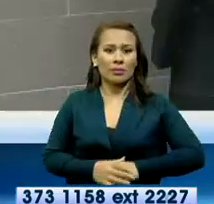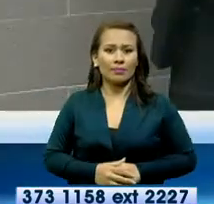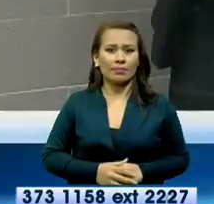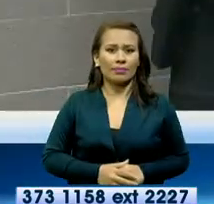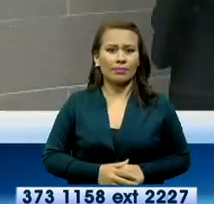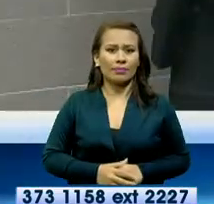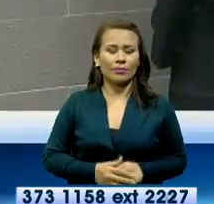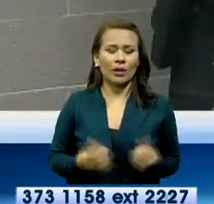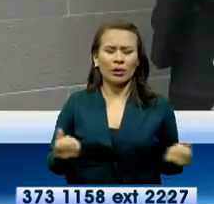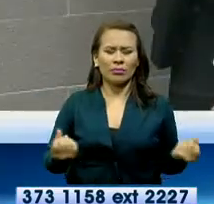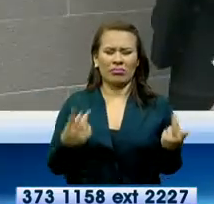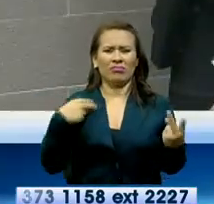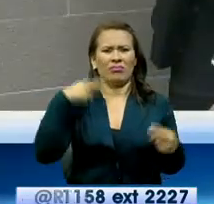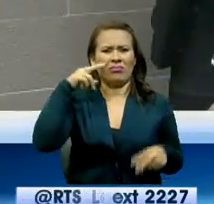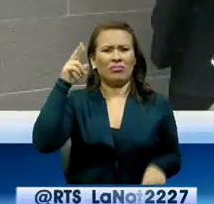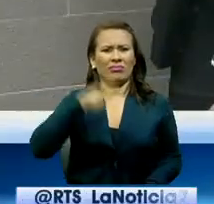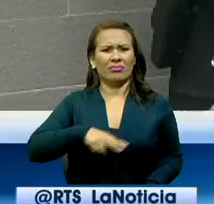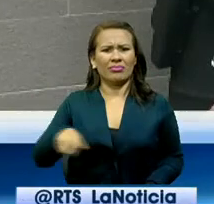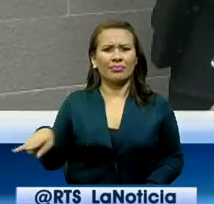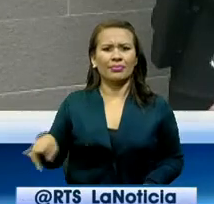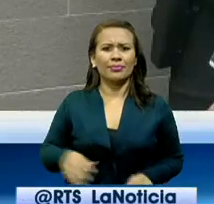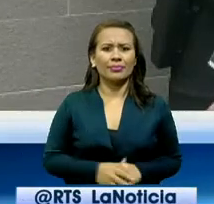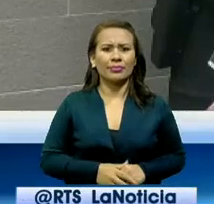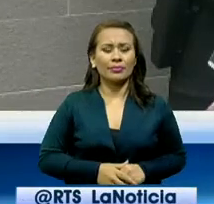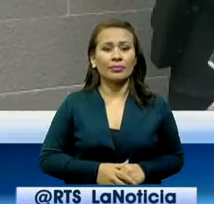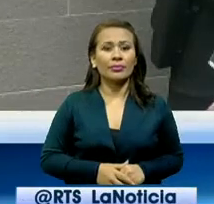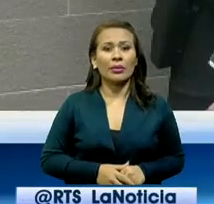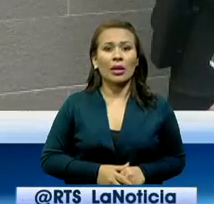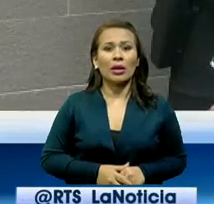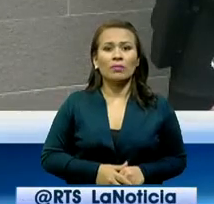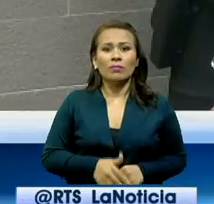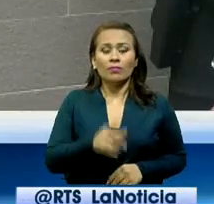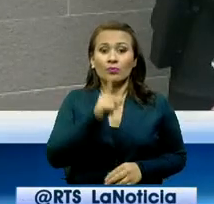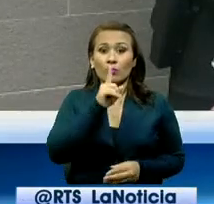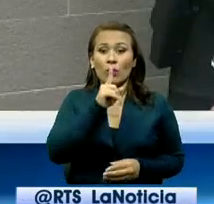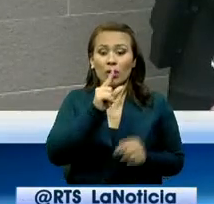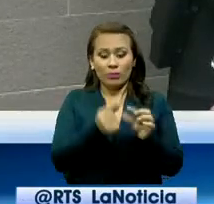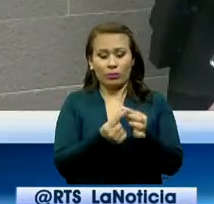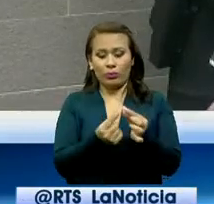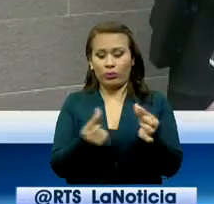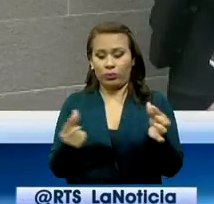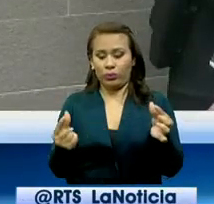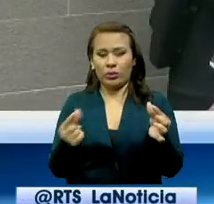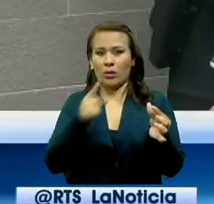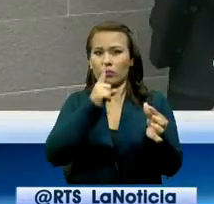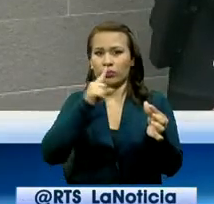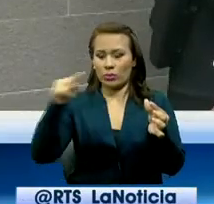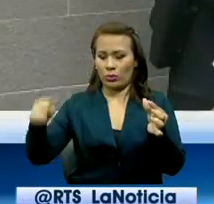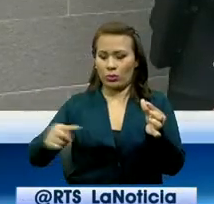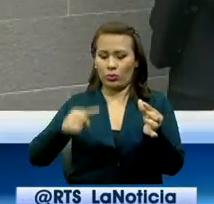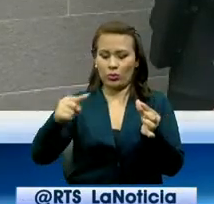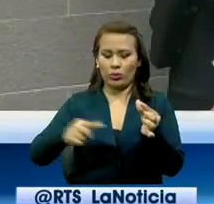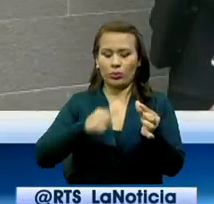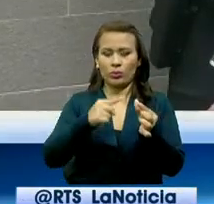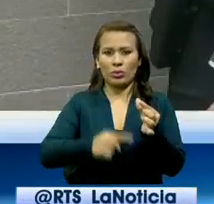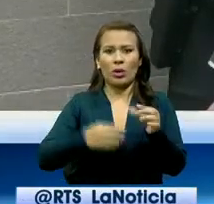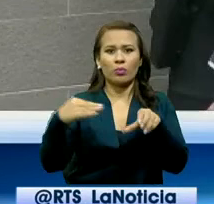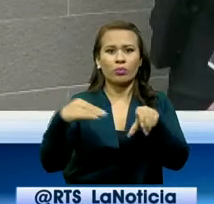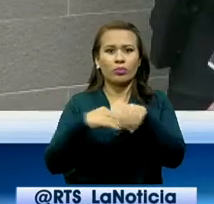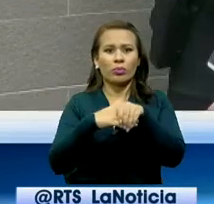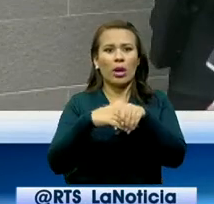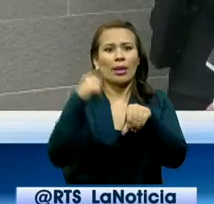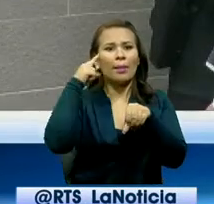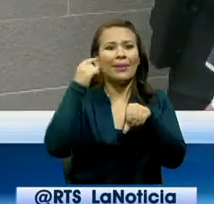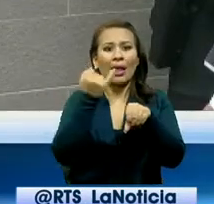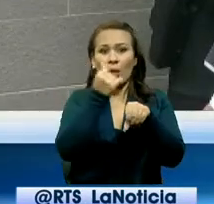lugar usual, pero vemos que lo han adaptado, el cilindro del silenciador del tubo escape, y solo por una parte pasa el aire y el resto fue un compartimiento